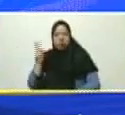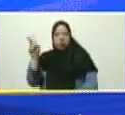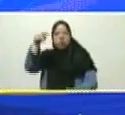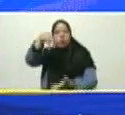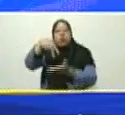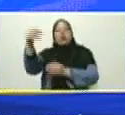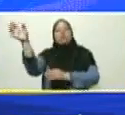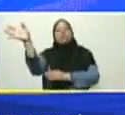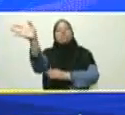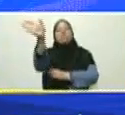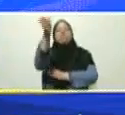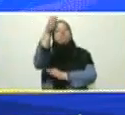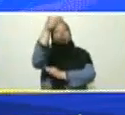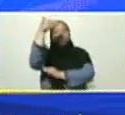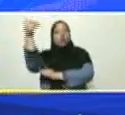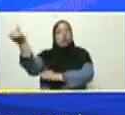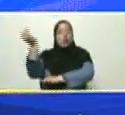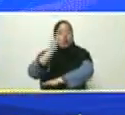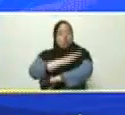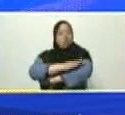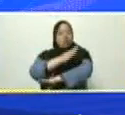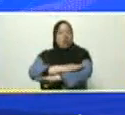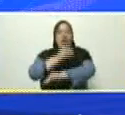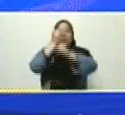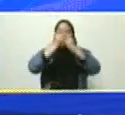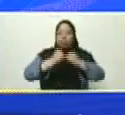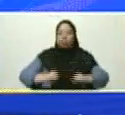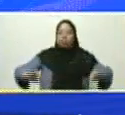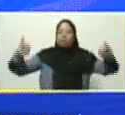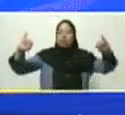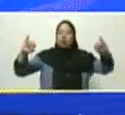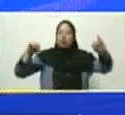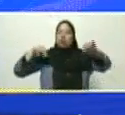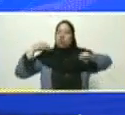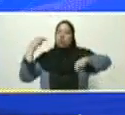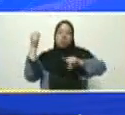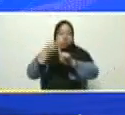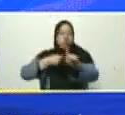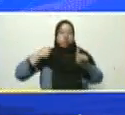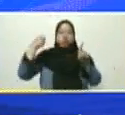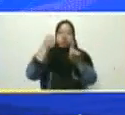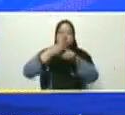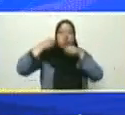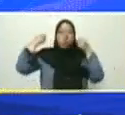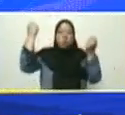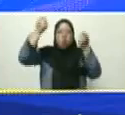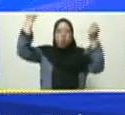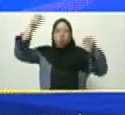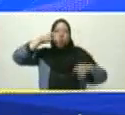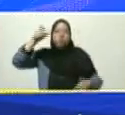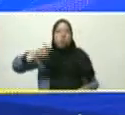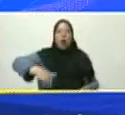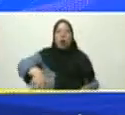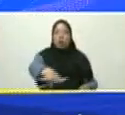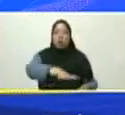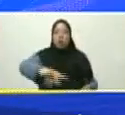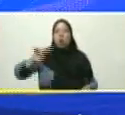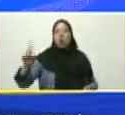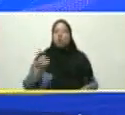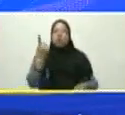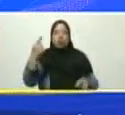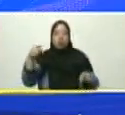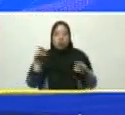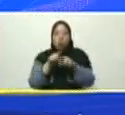bandera por la dignidad, la independencia y la rebeldía creadora de un pueblo que tiene un solo